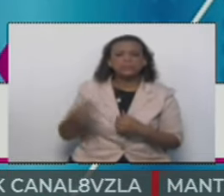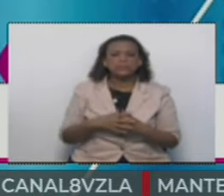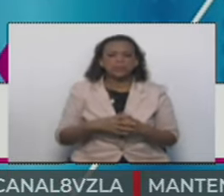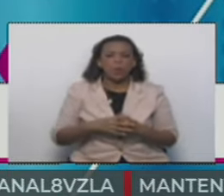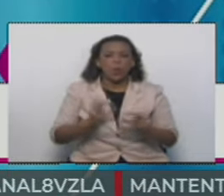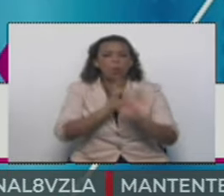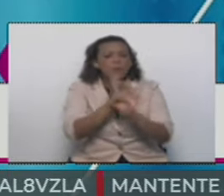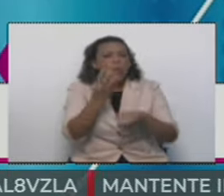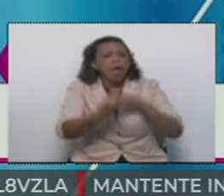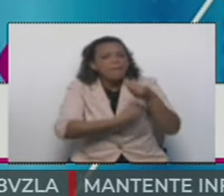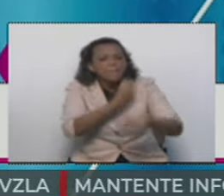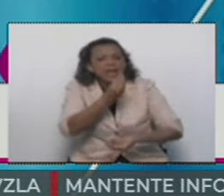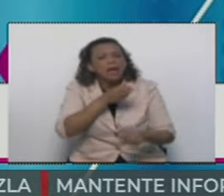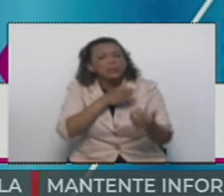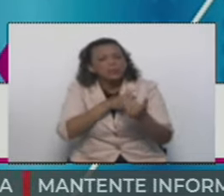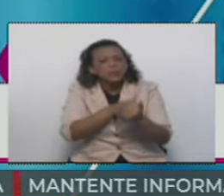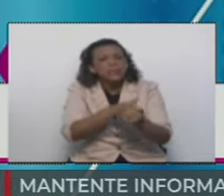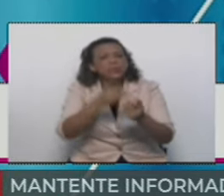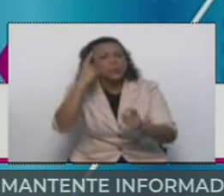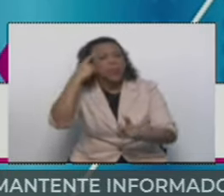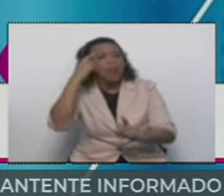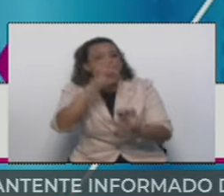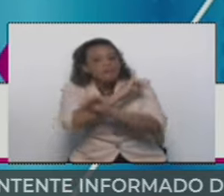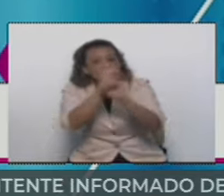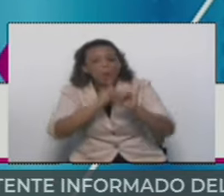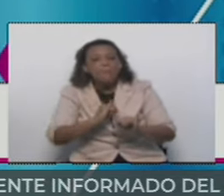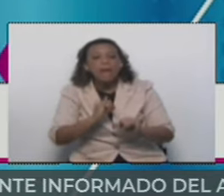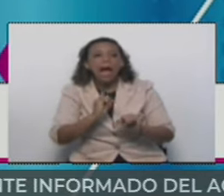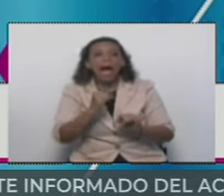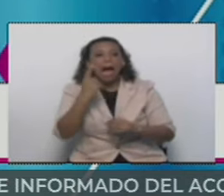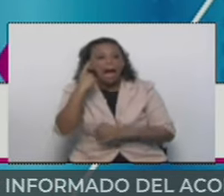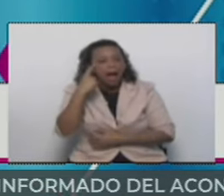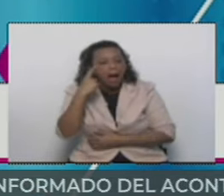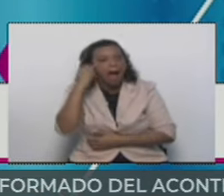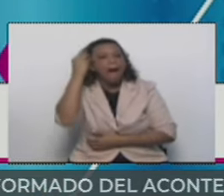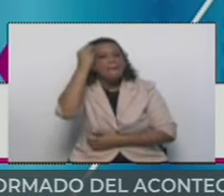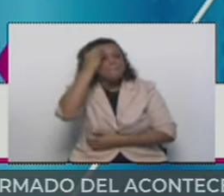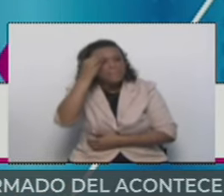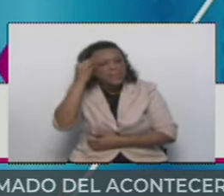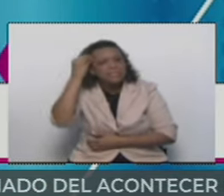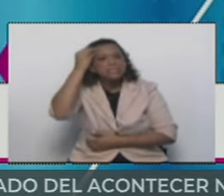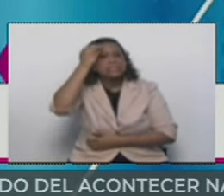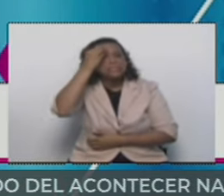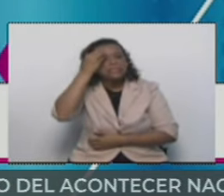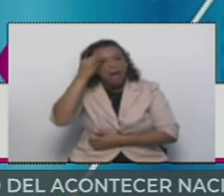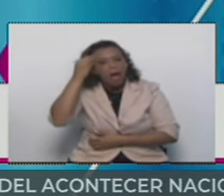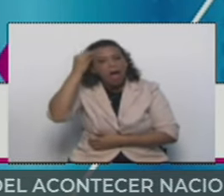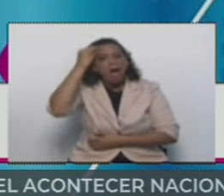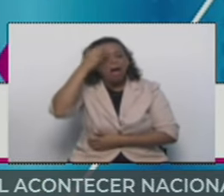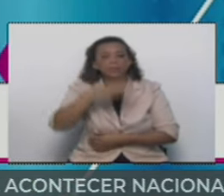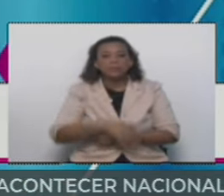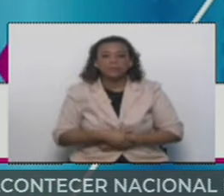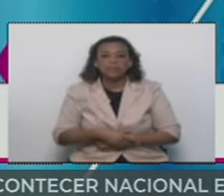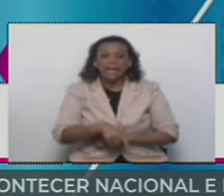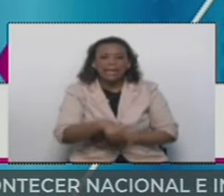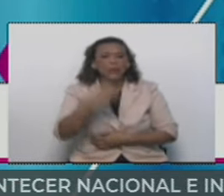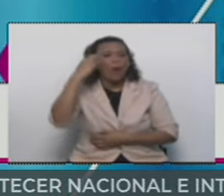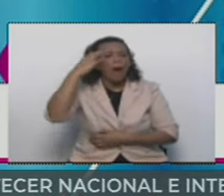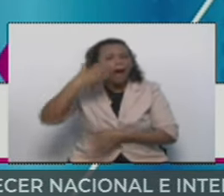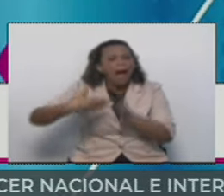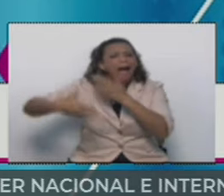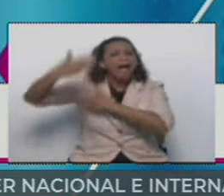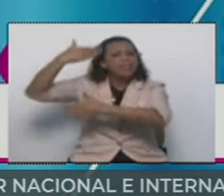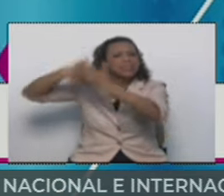aquellas que nos guían a la retrospectiva que usted nos invitaba, presidente. Esta retrospectiva